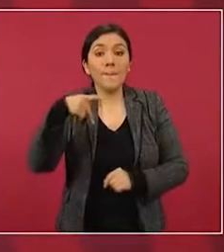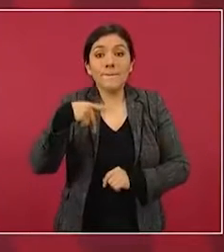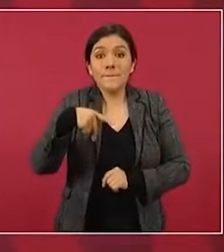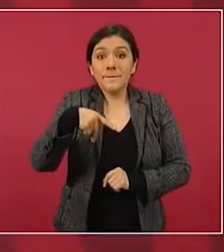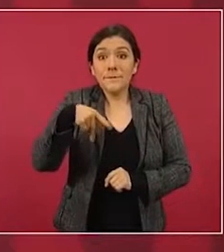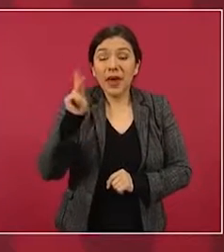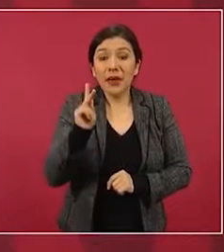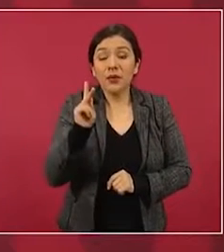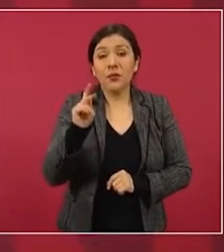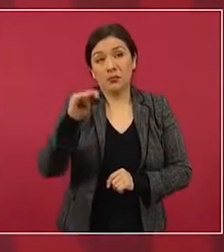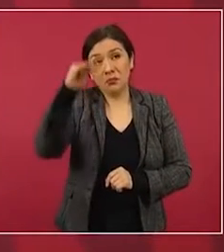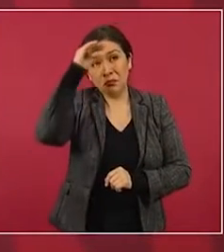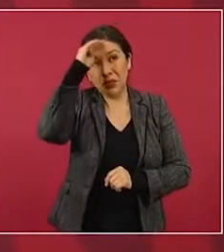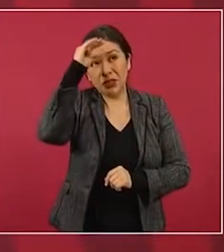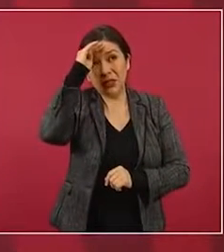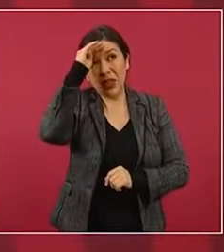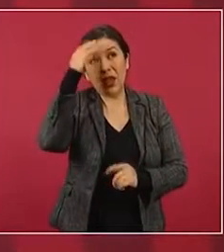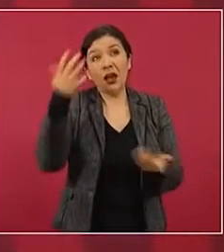hay que